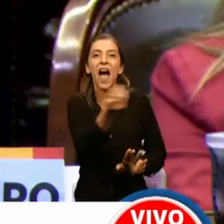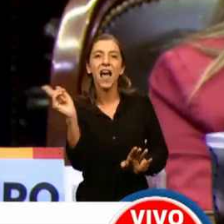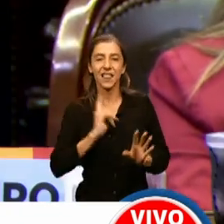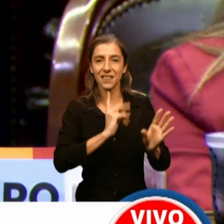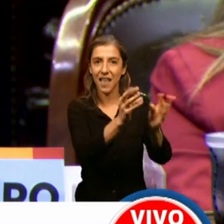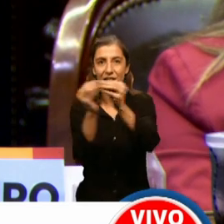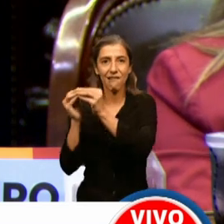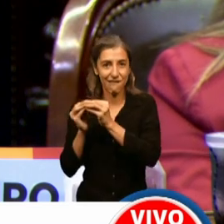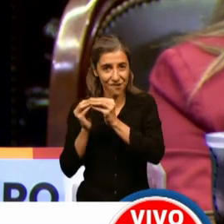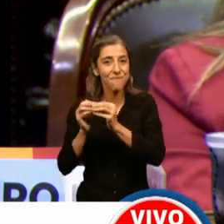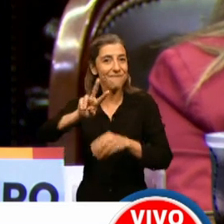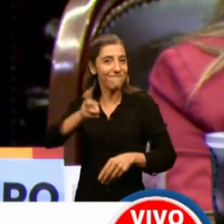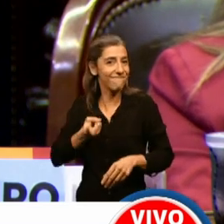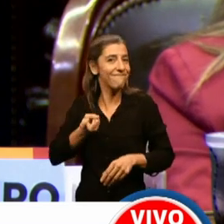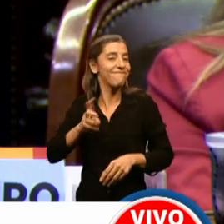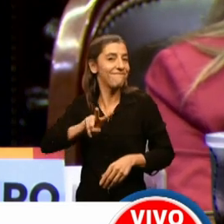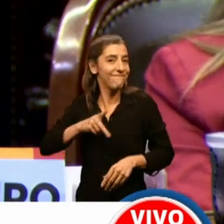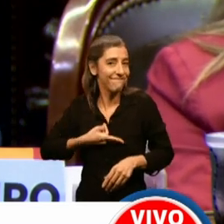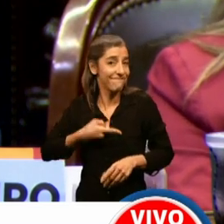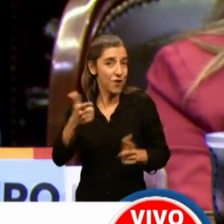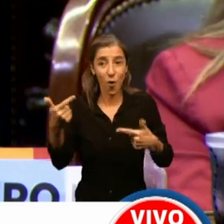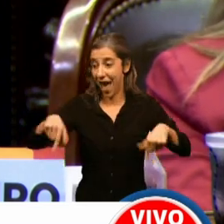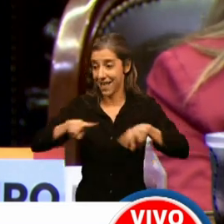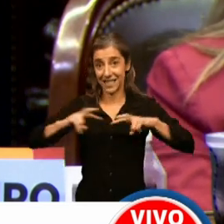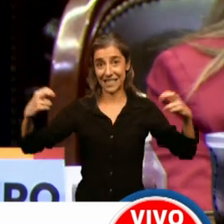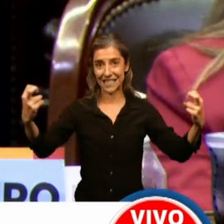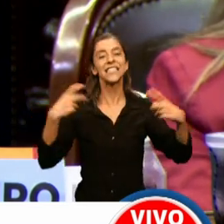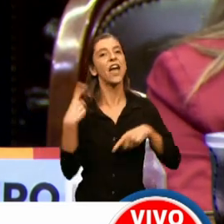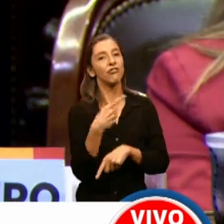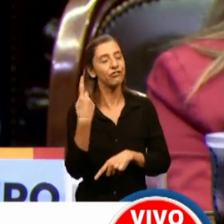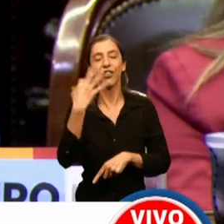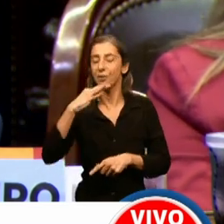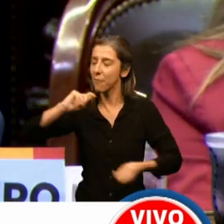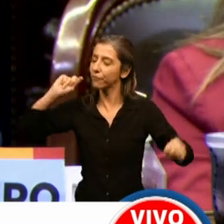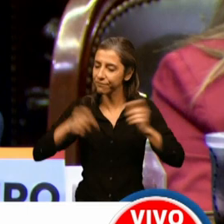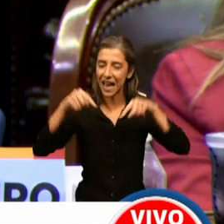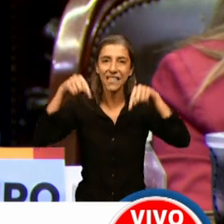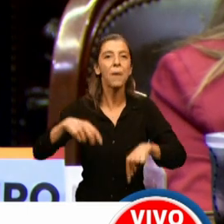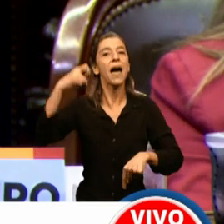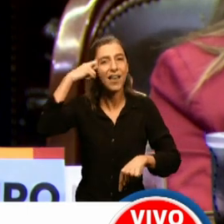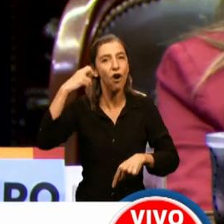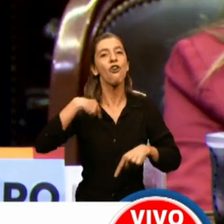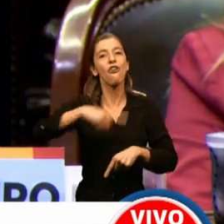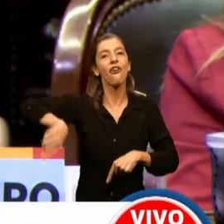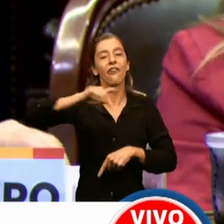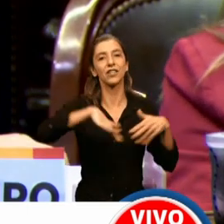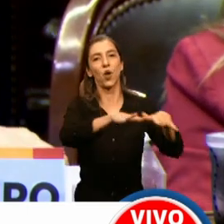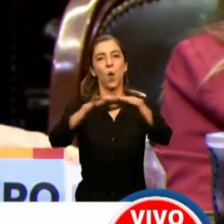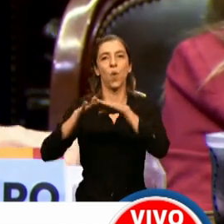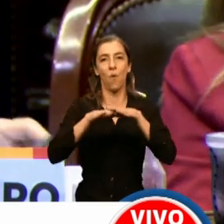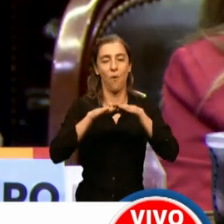trans entadas en estas bancas y nosotros necesitamos construir eso para que este congreso sea escogido más igualitario